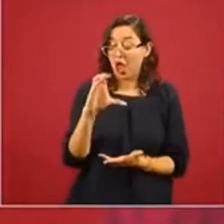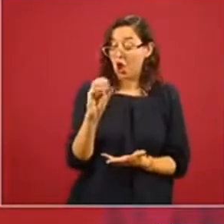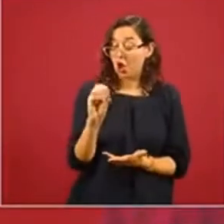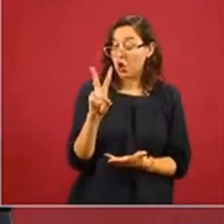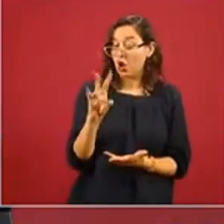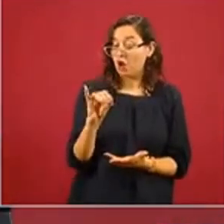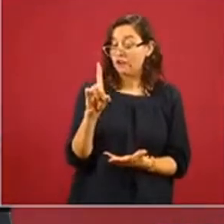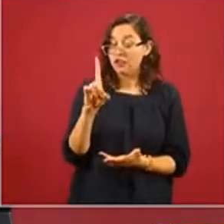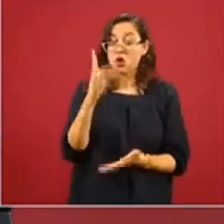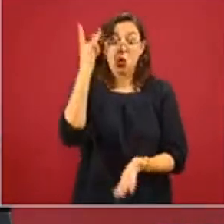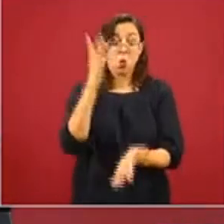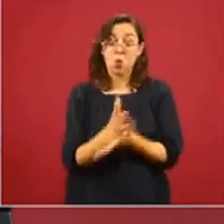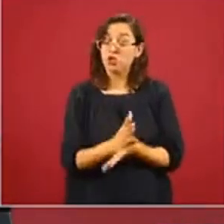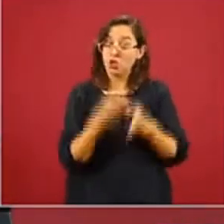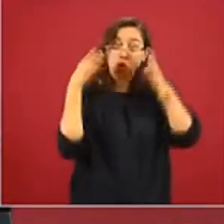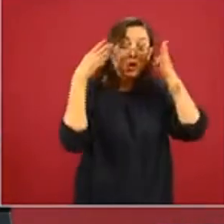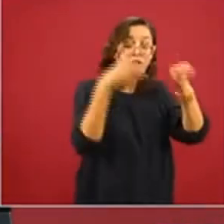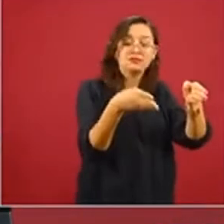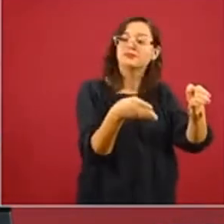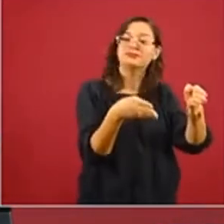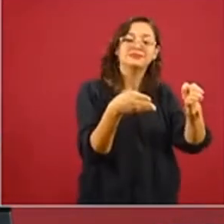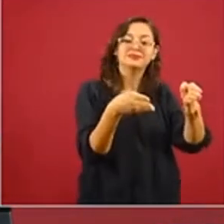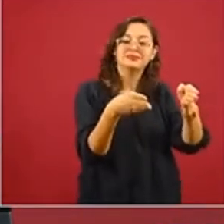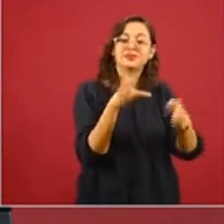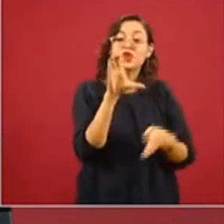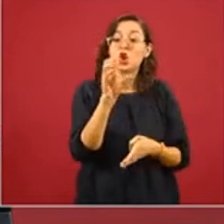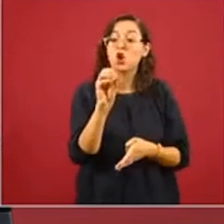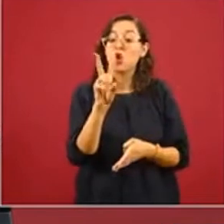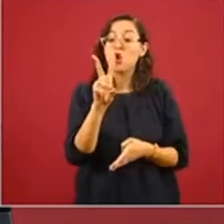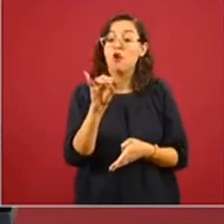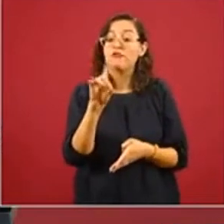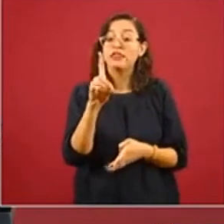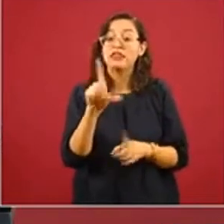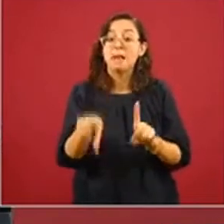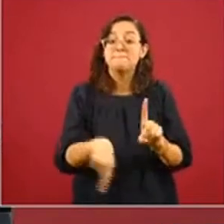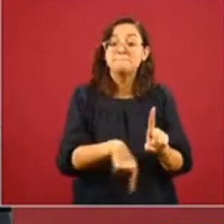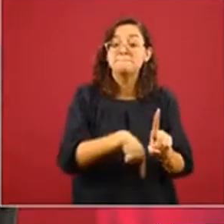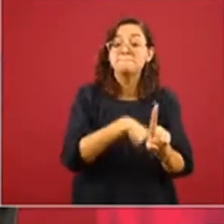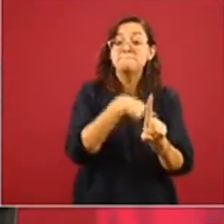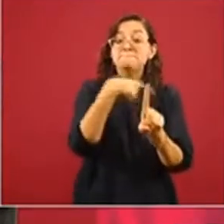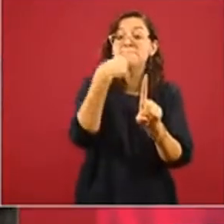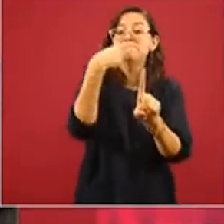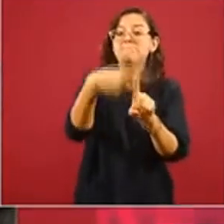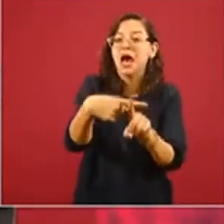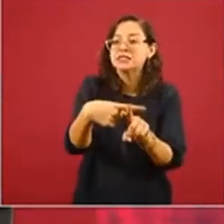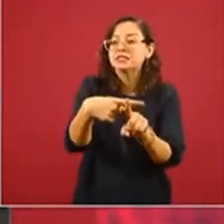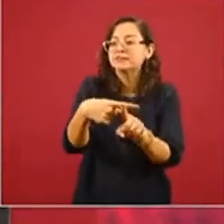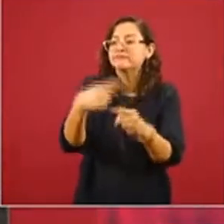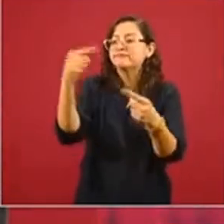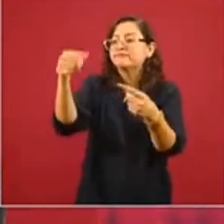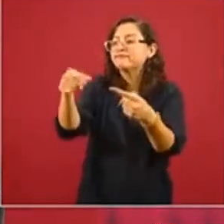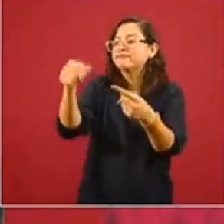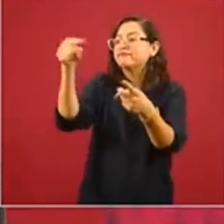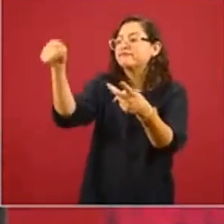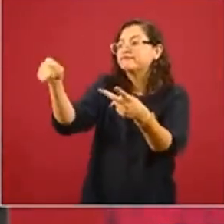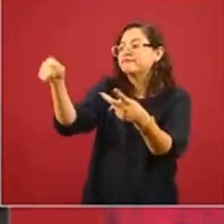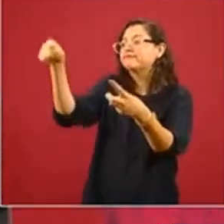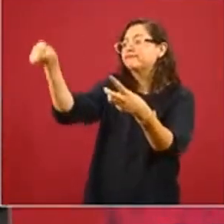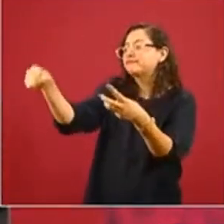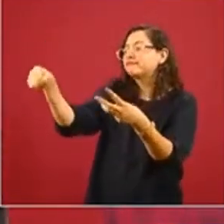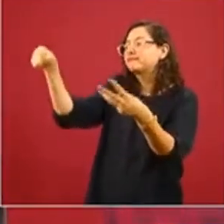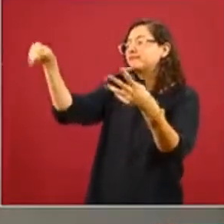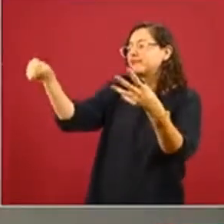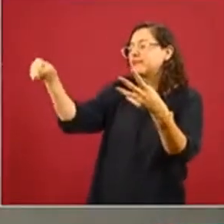verlo solo como COVID. Es COVID en una población con estas carencias, es en una